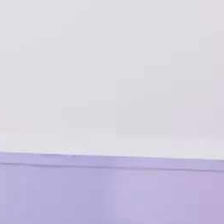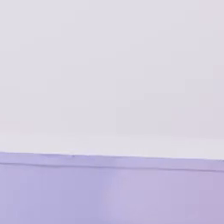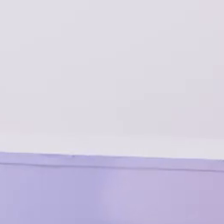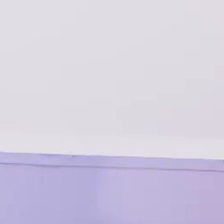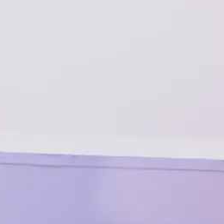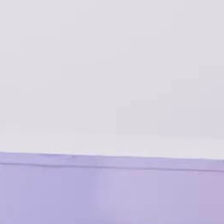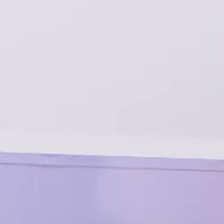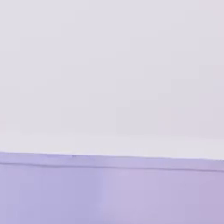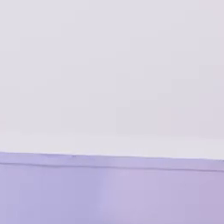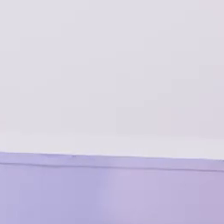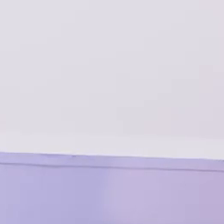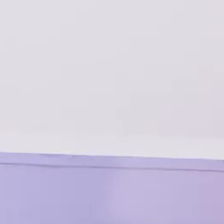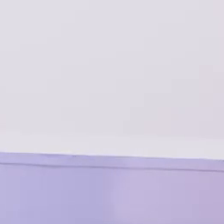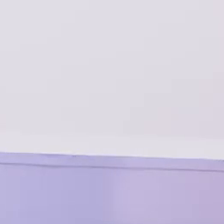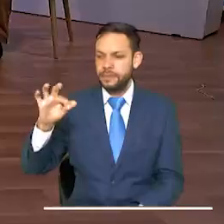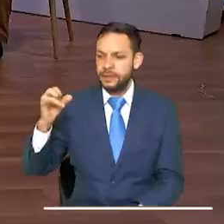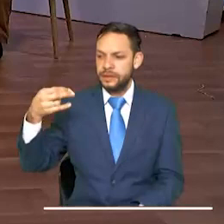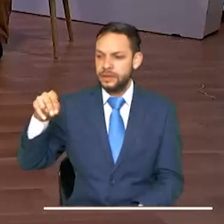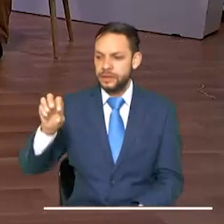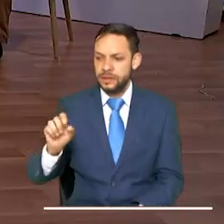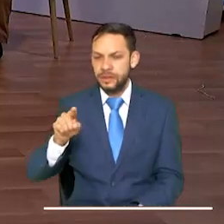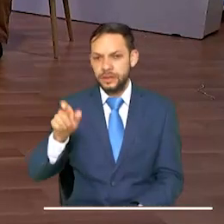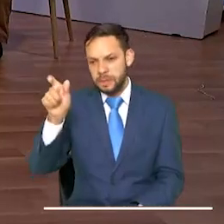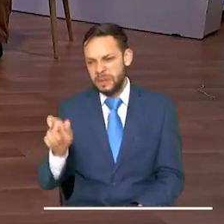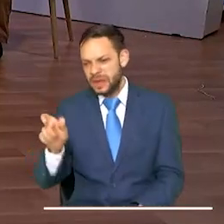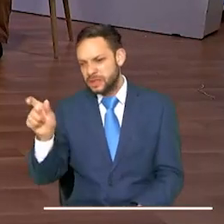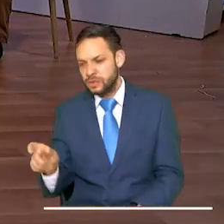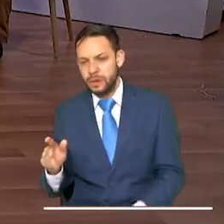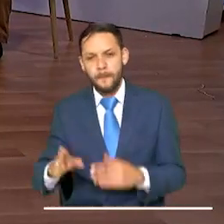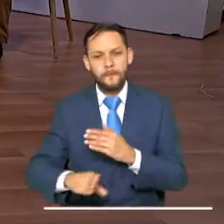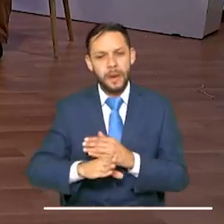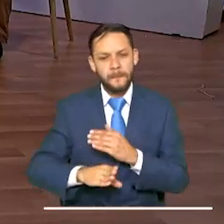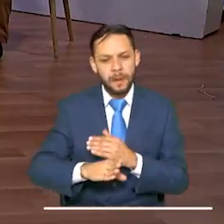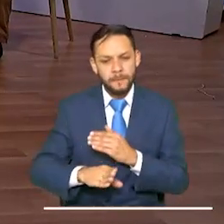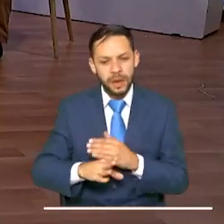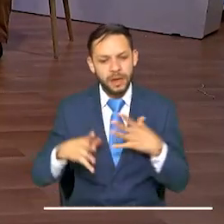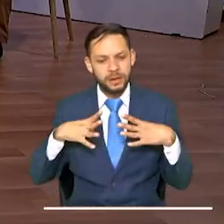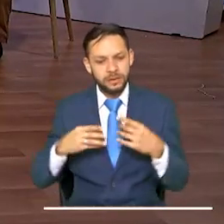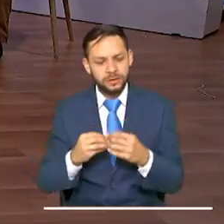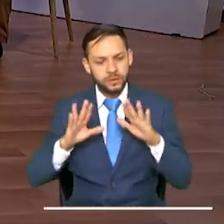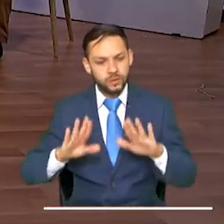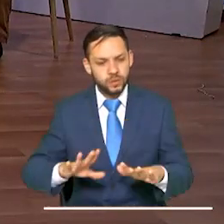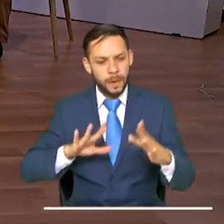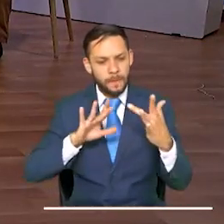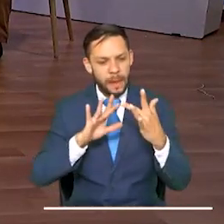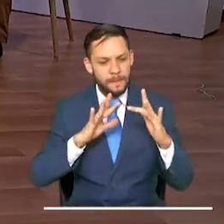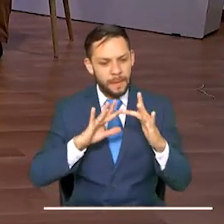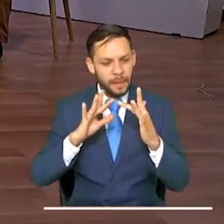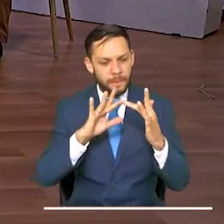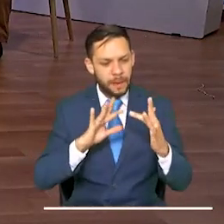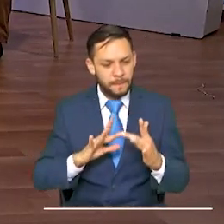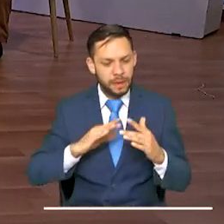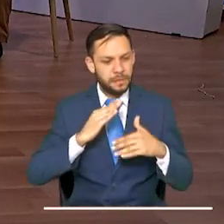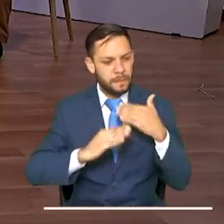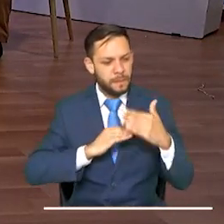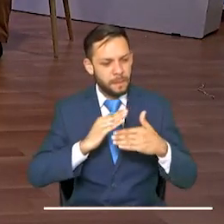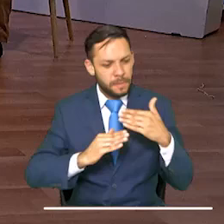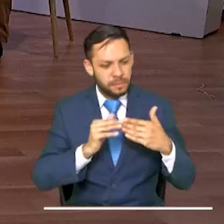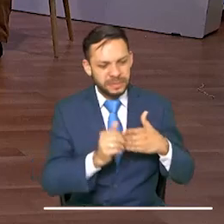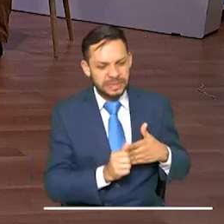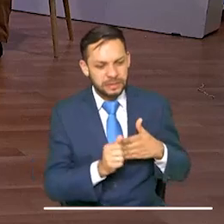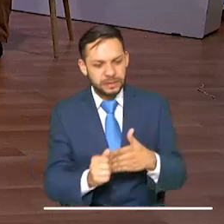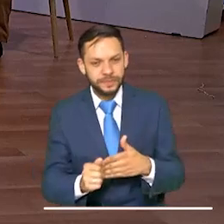también del equipo y la coordinación médica del diplomado, y hemos estado ahí como en este proceso de poder